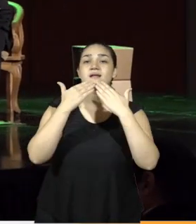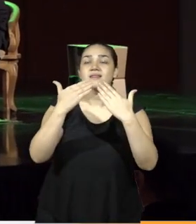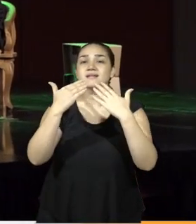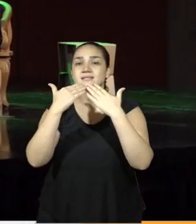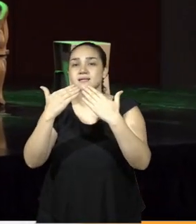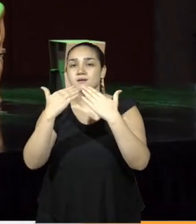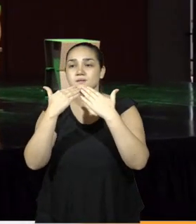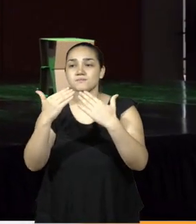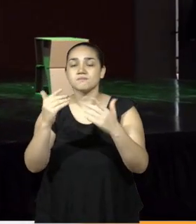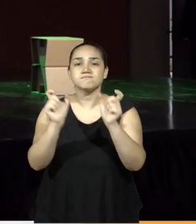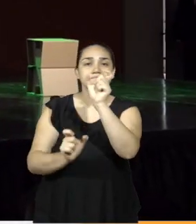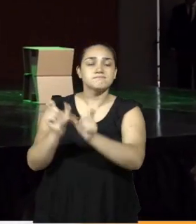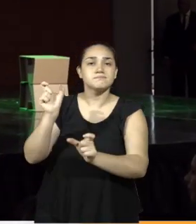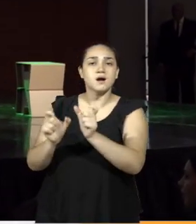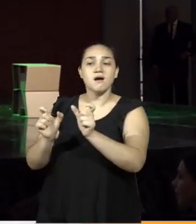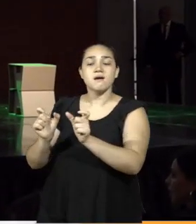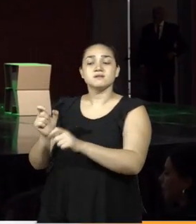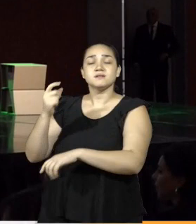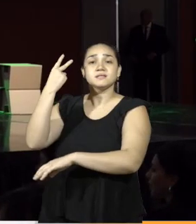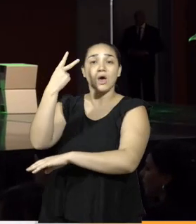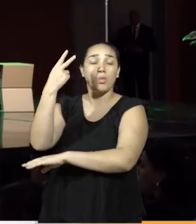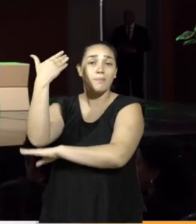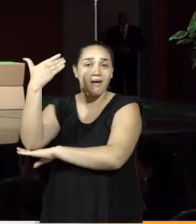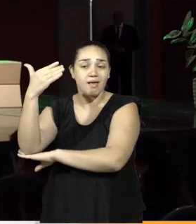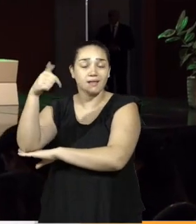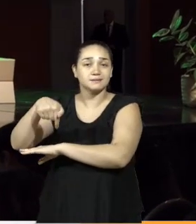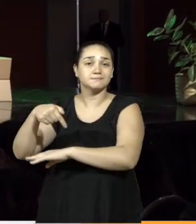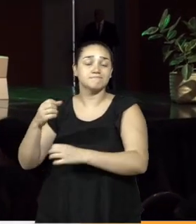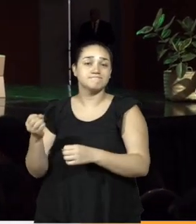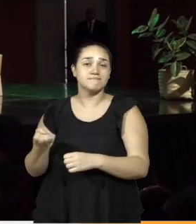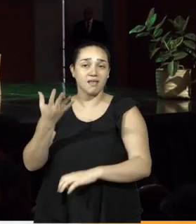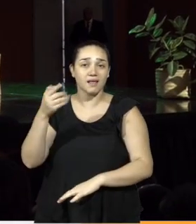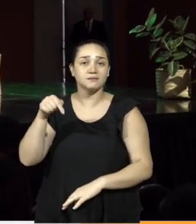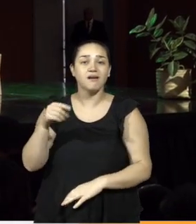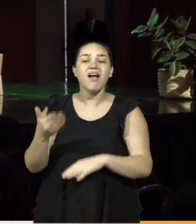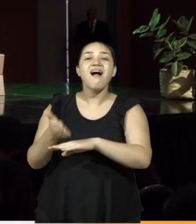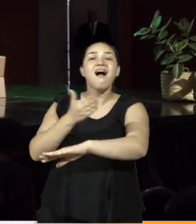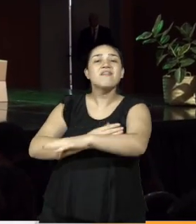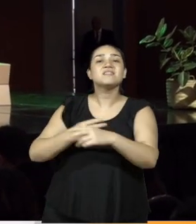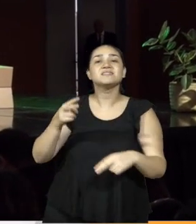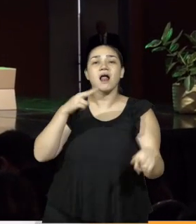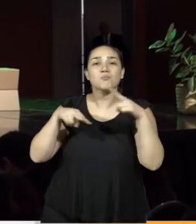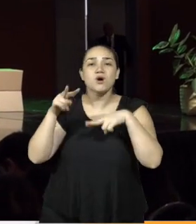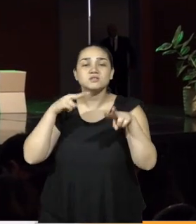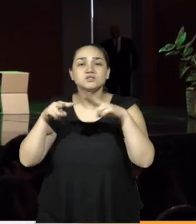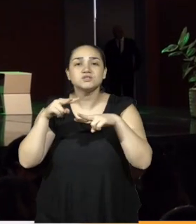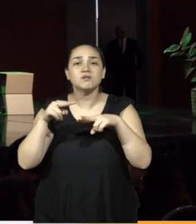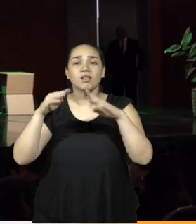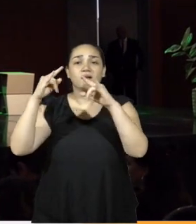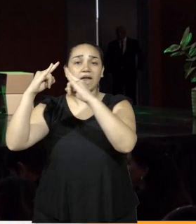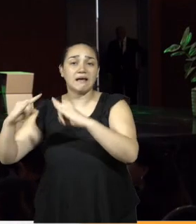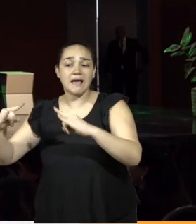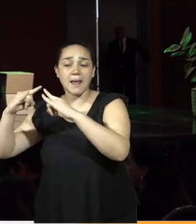Agradecemos a los miembros de este segundo panel de la mañana. Antes de ir al almuerzo, le contamos que frente a la carpa de la